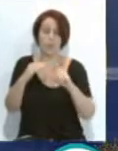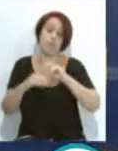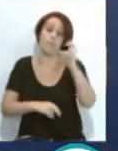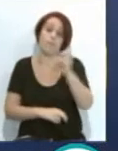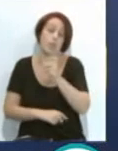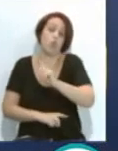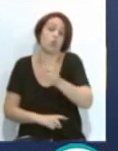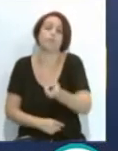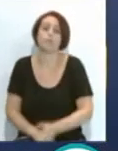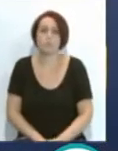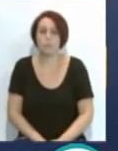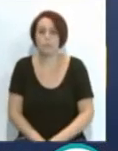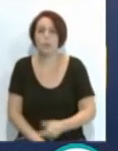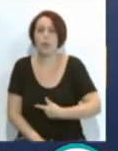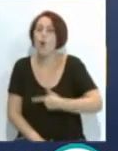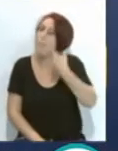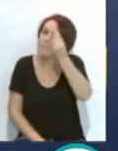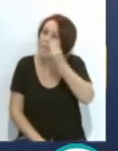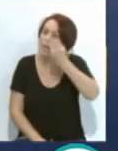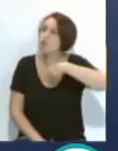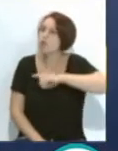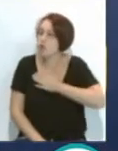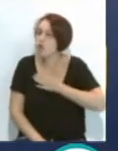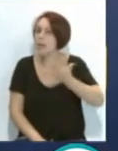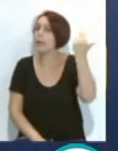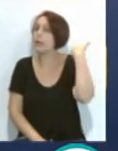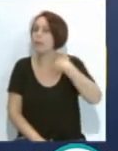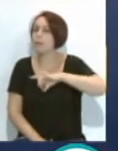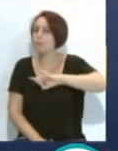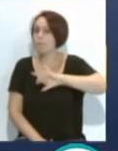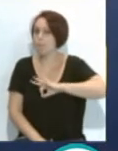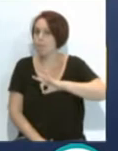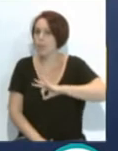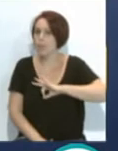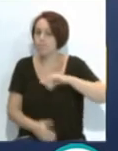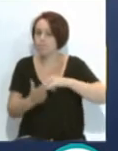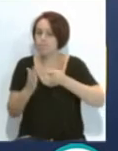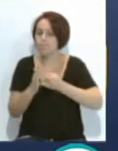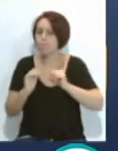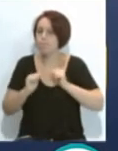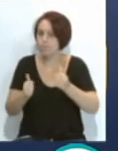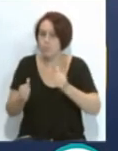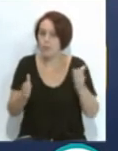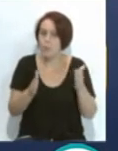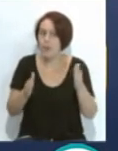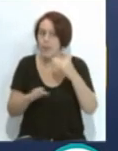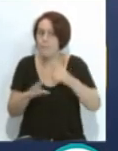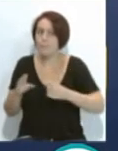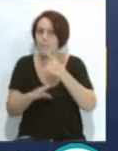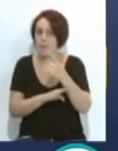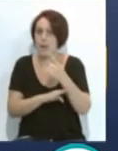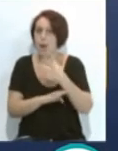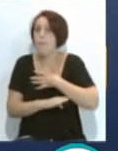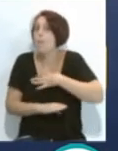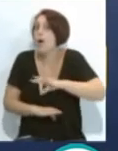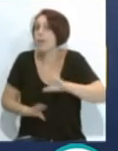Tú ten en cuenta que nosotros en enero ya empezamos a planificar lo que era una temporada en primera división